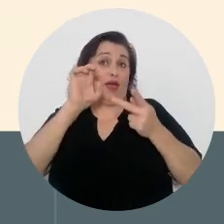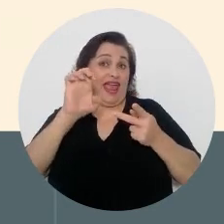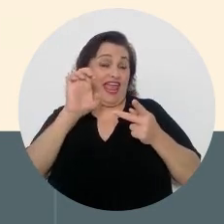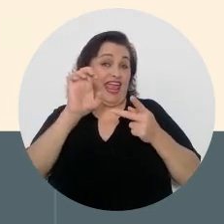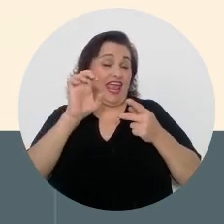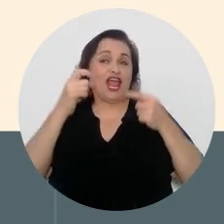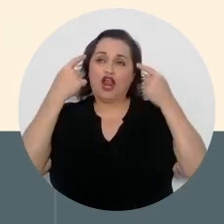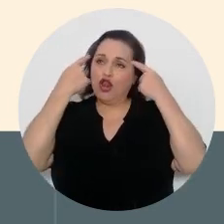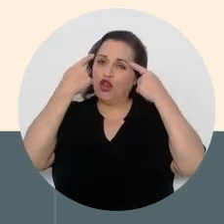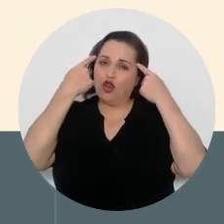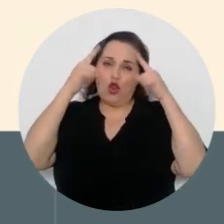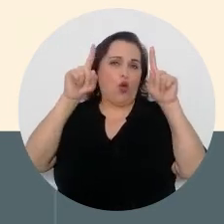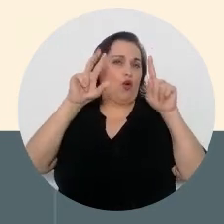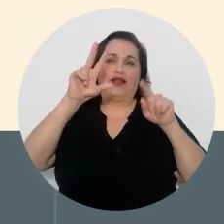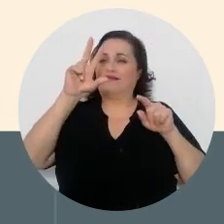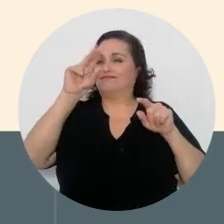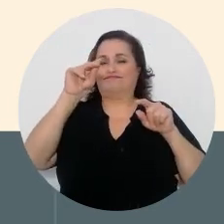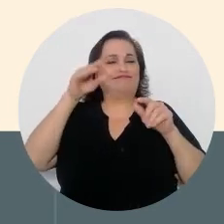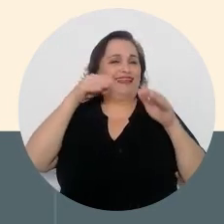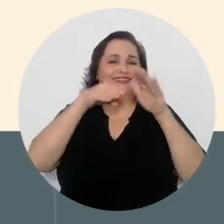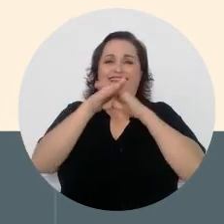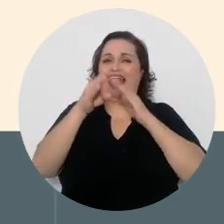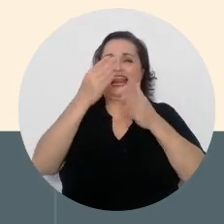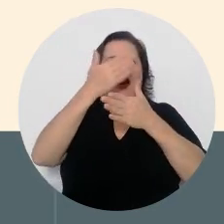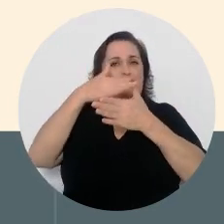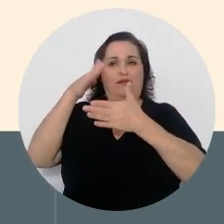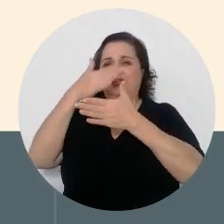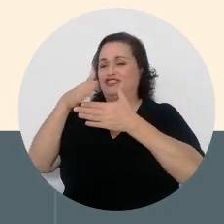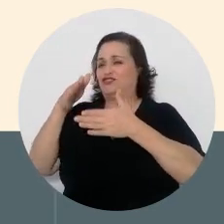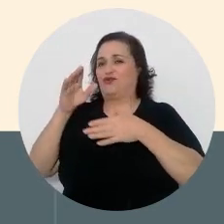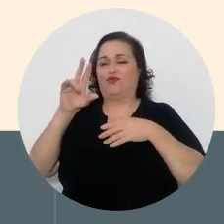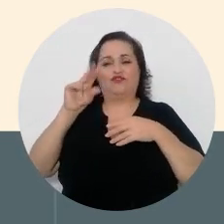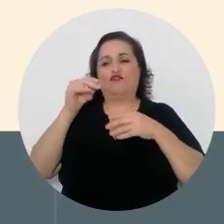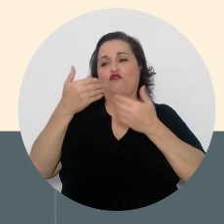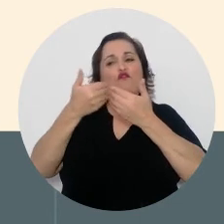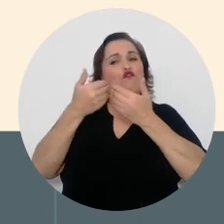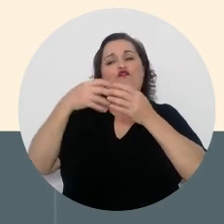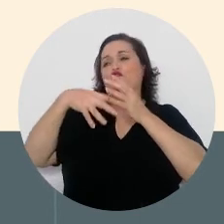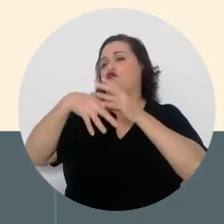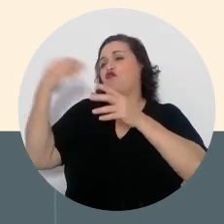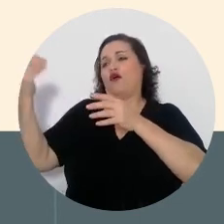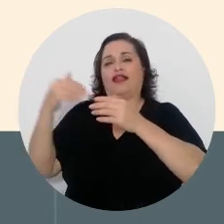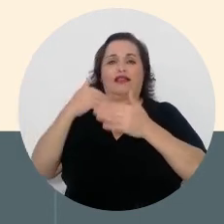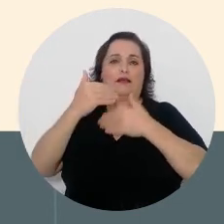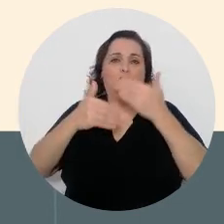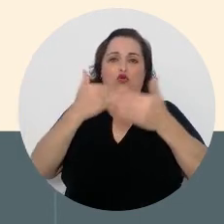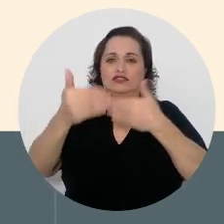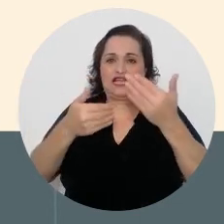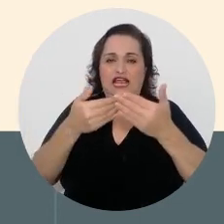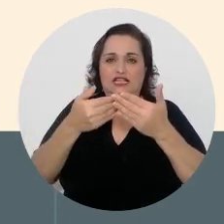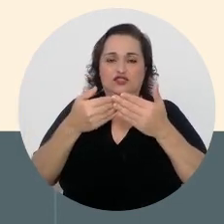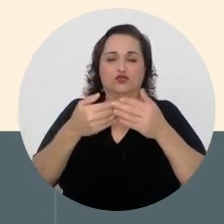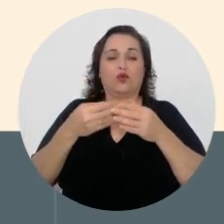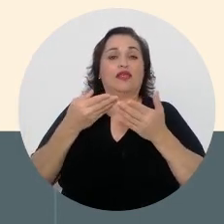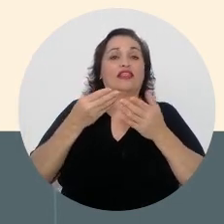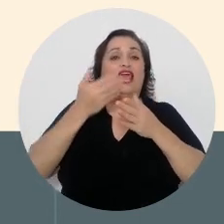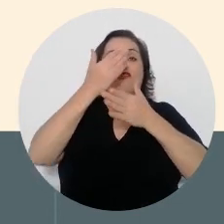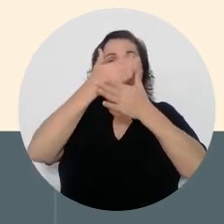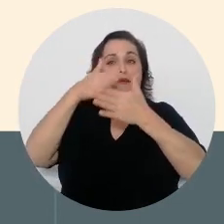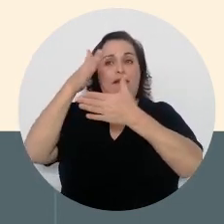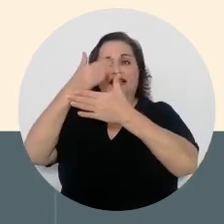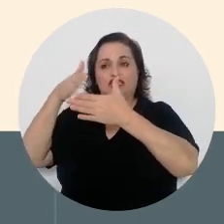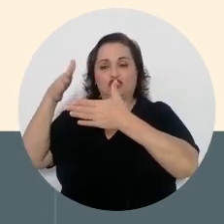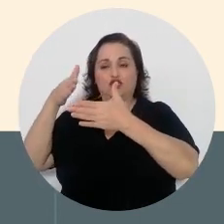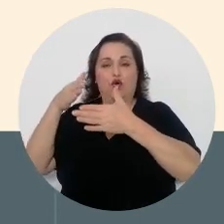ese partido, como vemos, queda por fuera de este proceso de